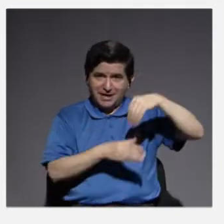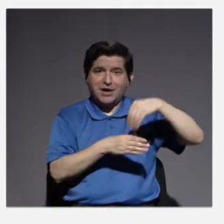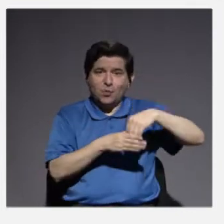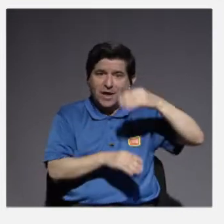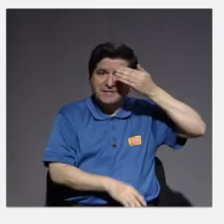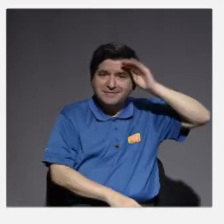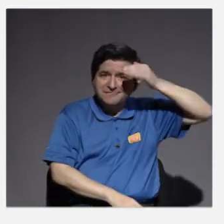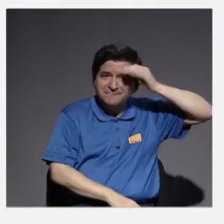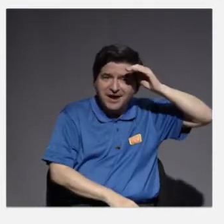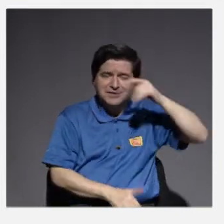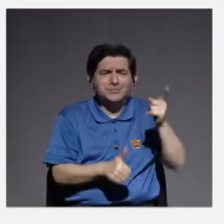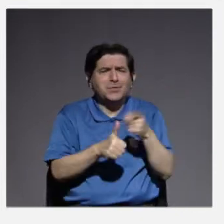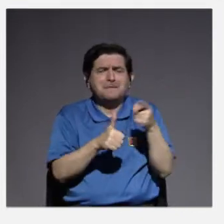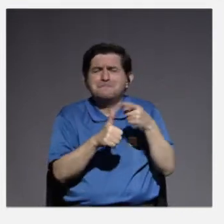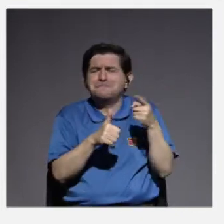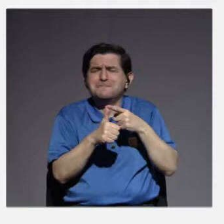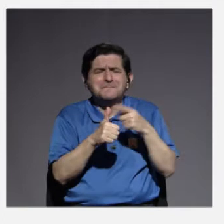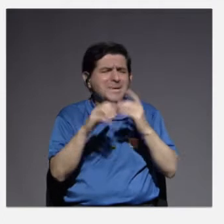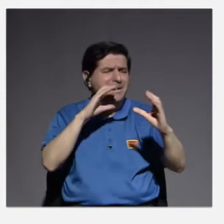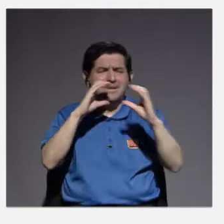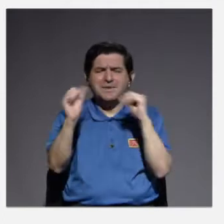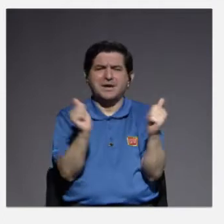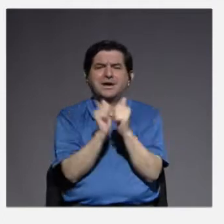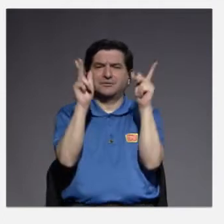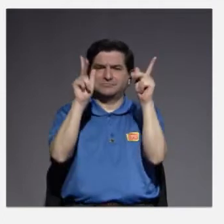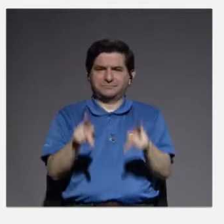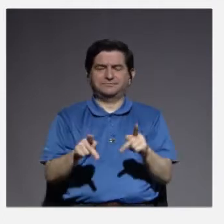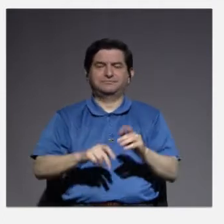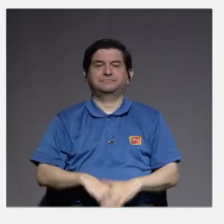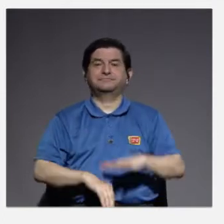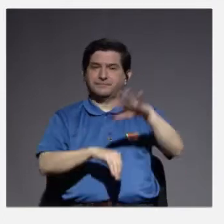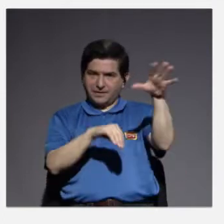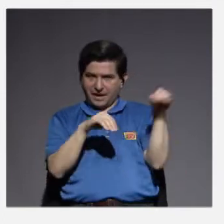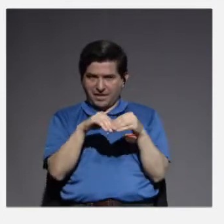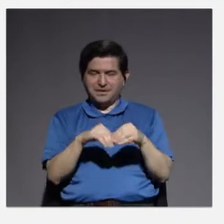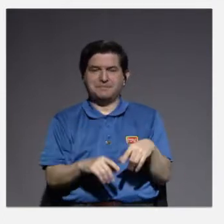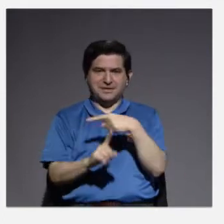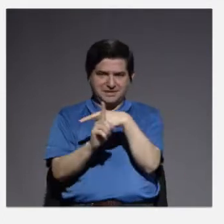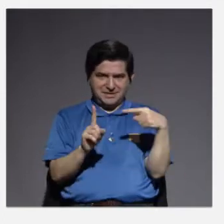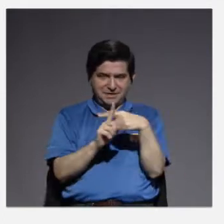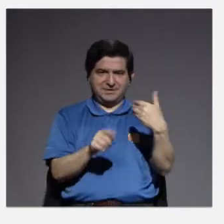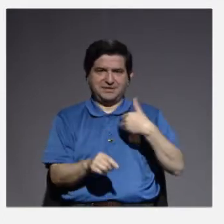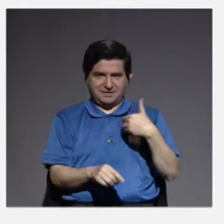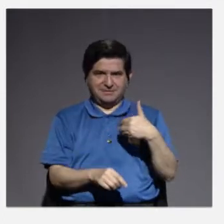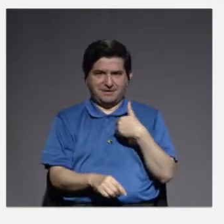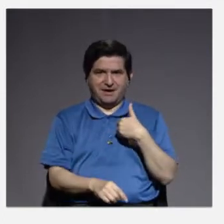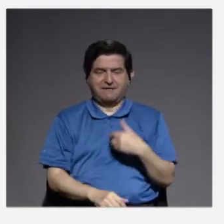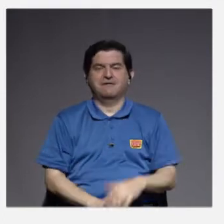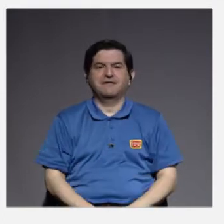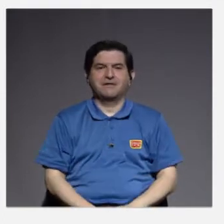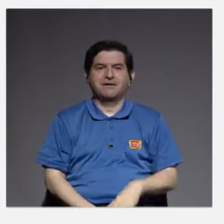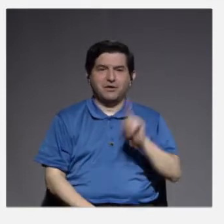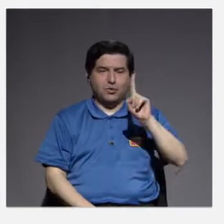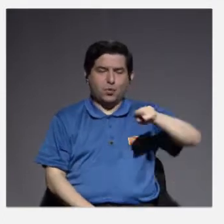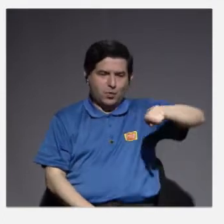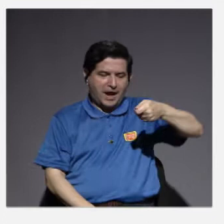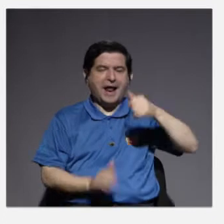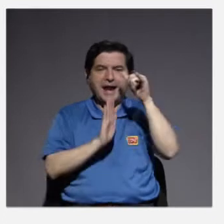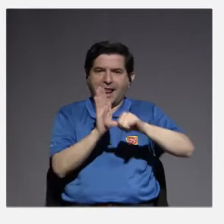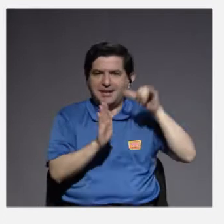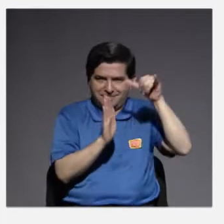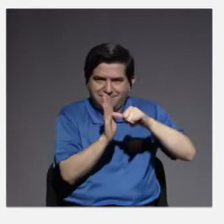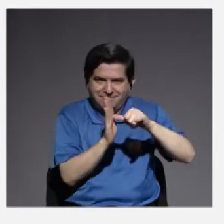Facebook como esa primera línea de comunicación con el ciudadano. Además, más de la mitad cuenta con un canal de YouTube